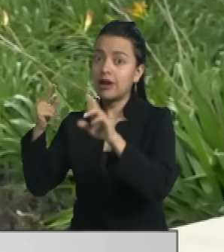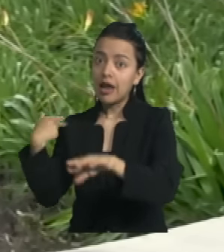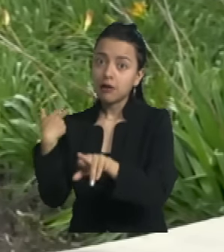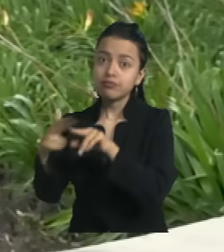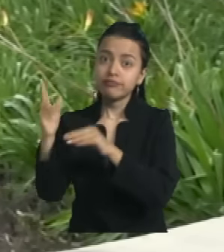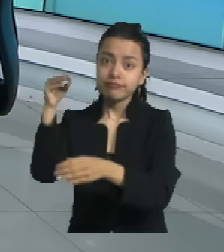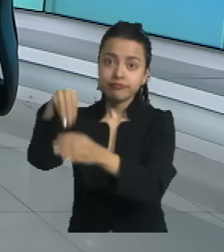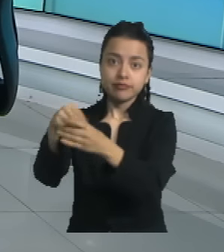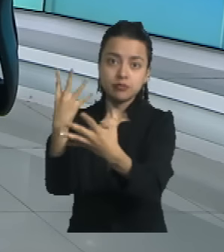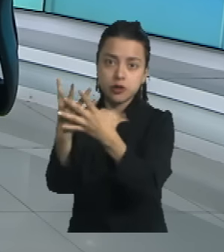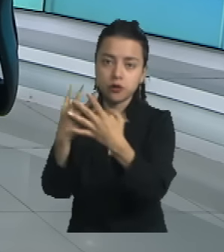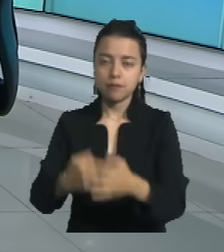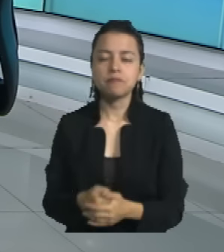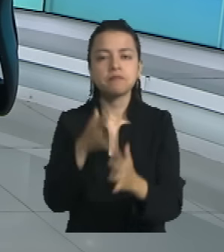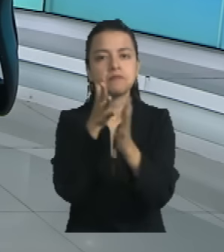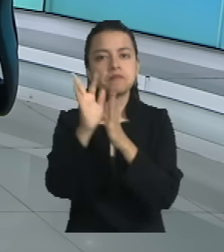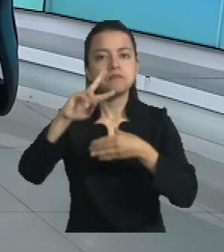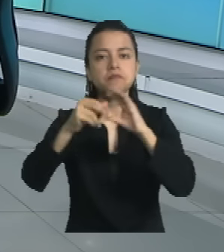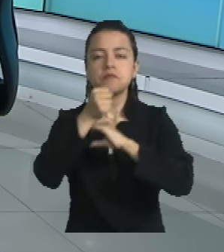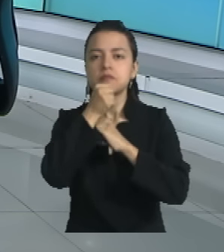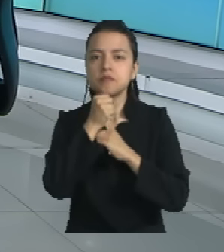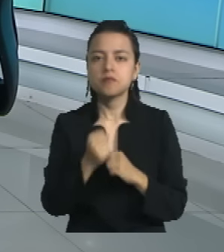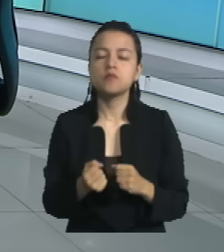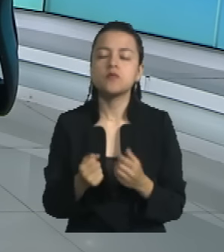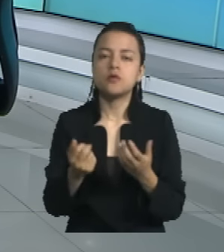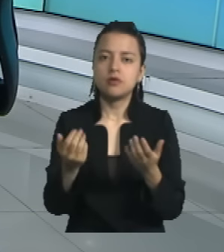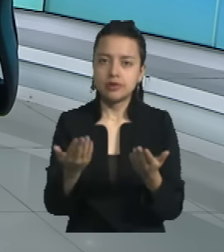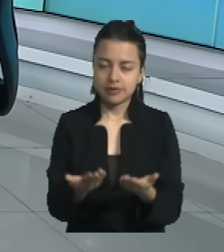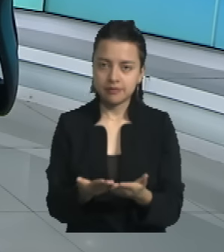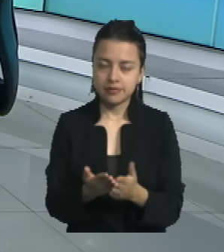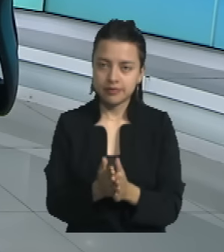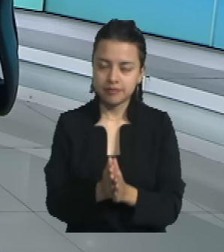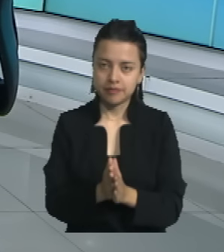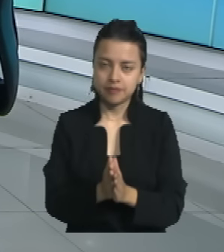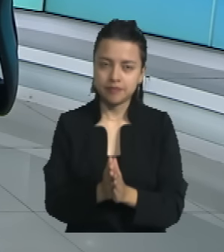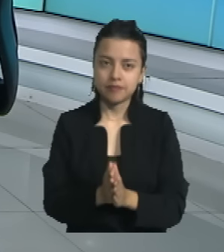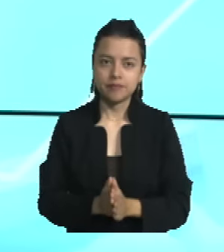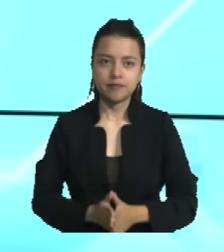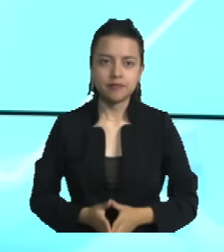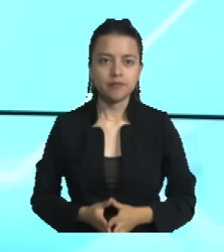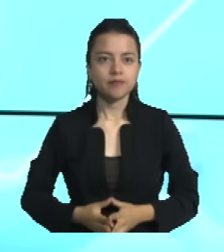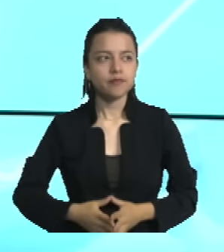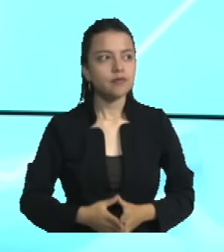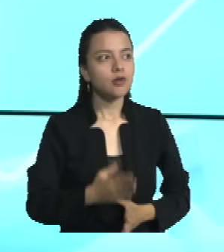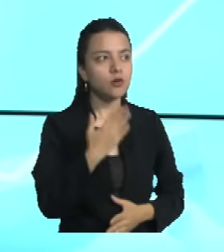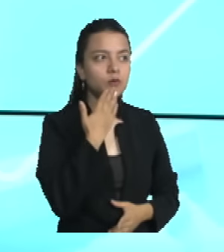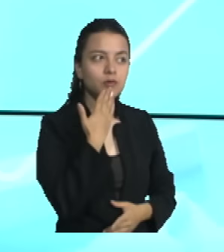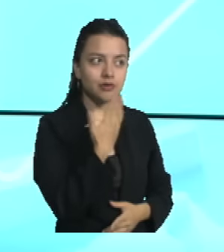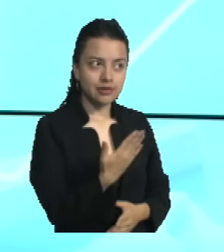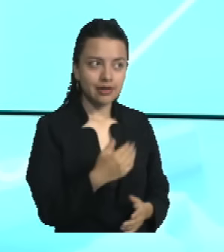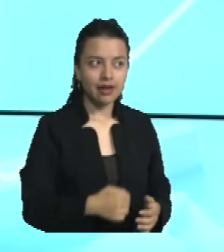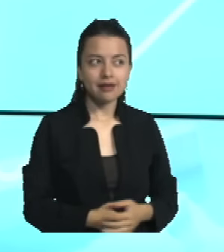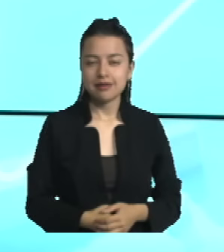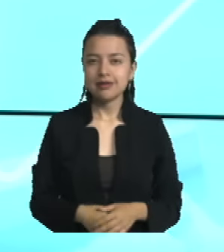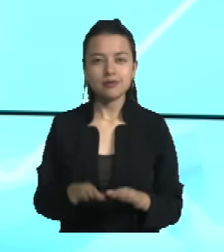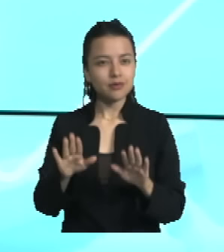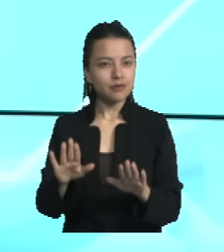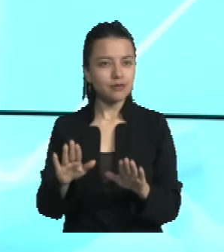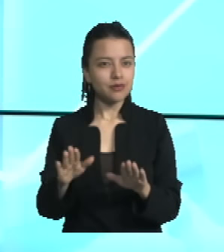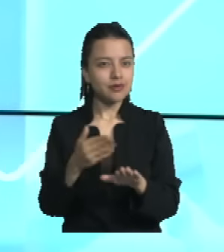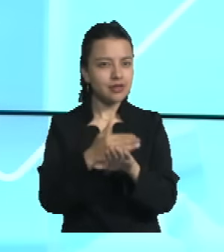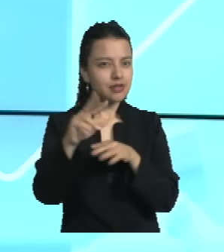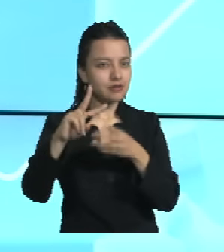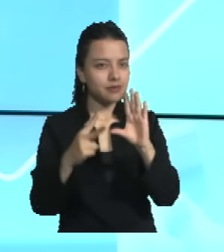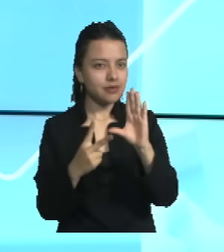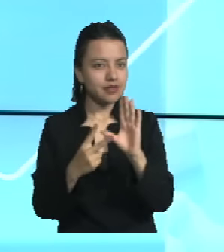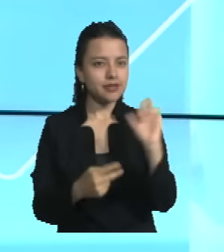desde la estación de policía de Bogotá sck luengas en noticentro 1 cmi sck Muchas gracias hacemos una pausa en noticentro 1